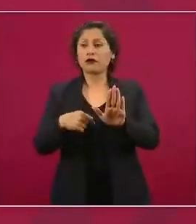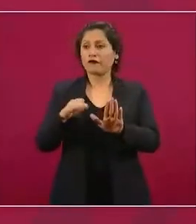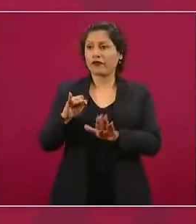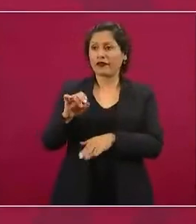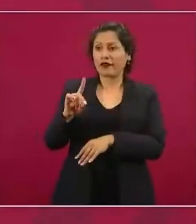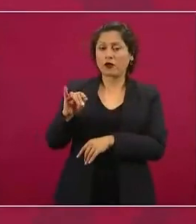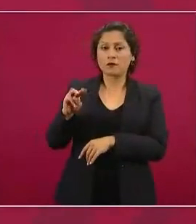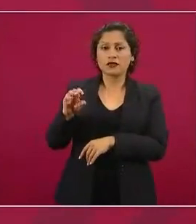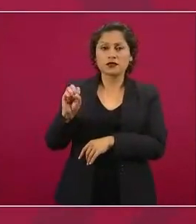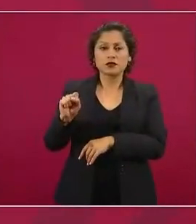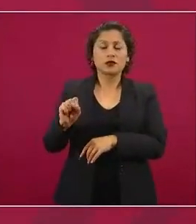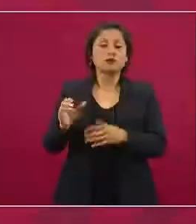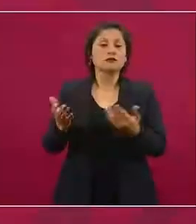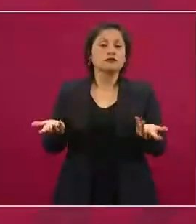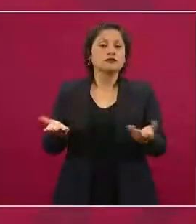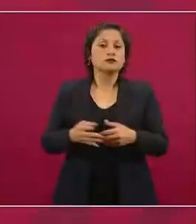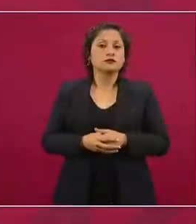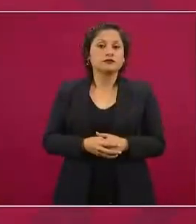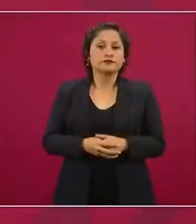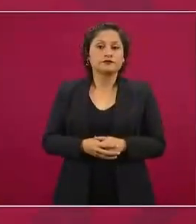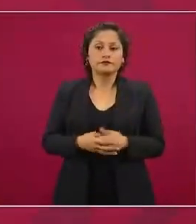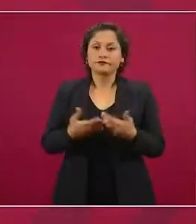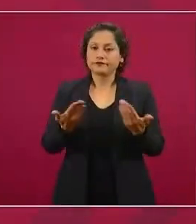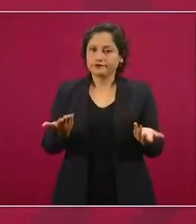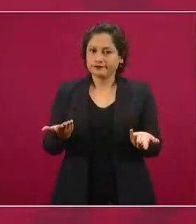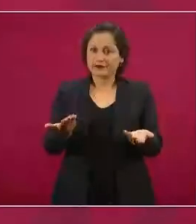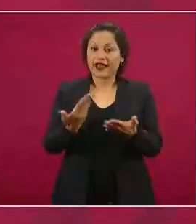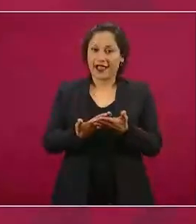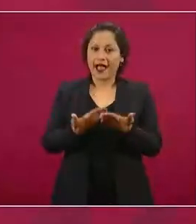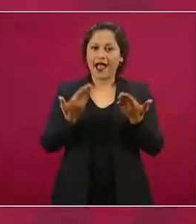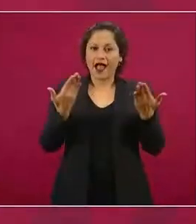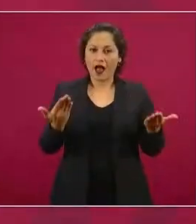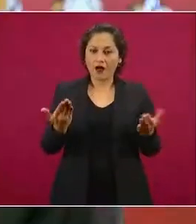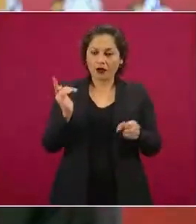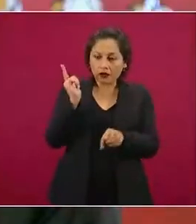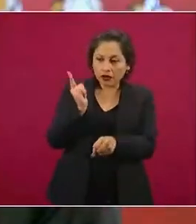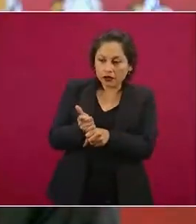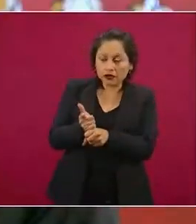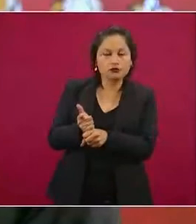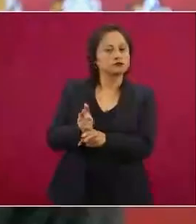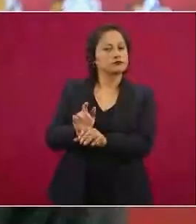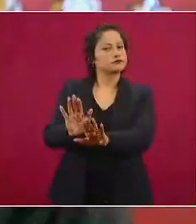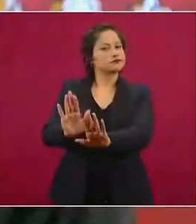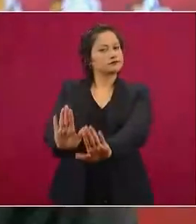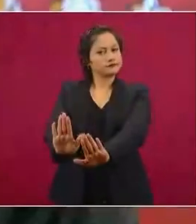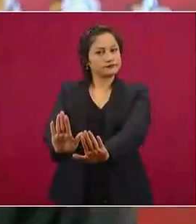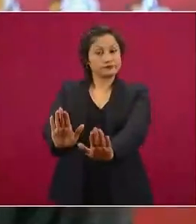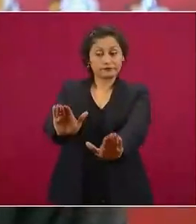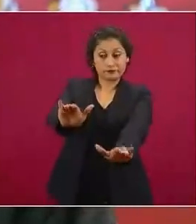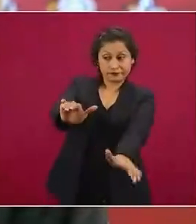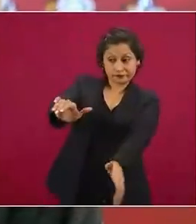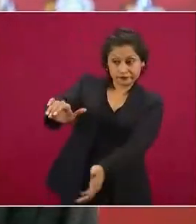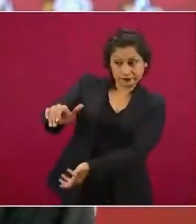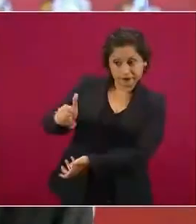Entonces, es recoger ese dinero para que